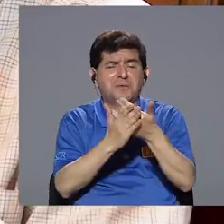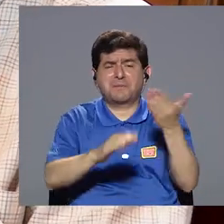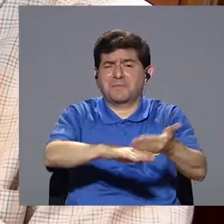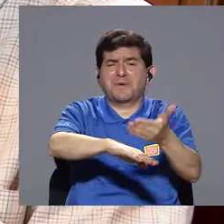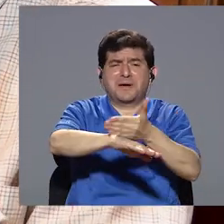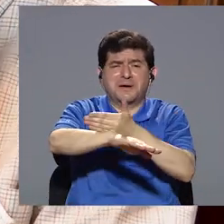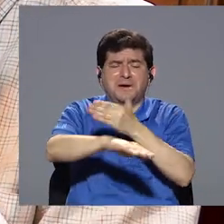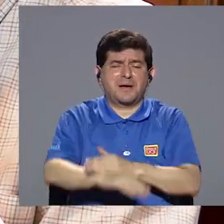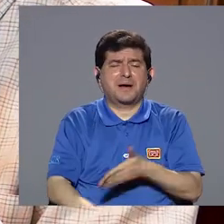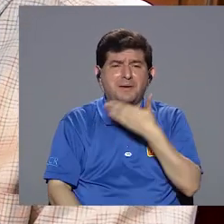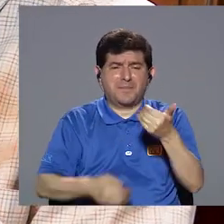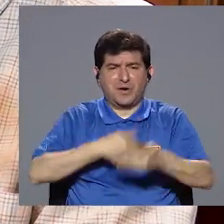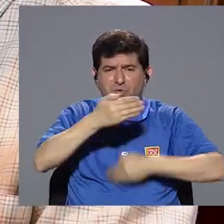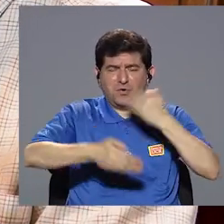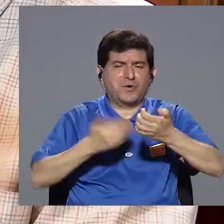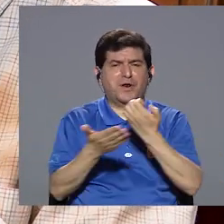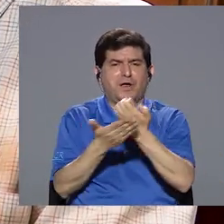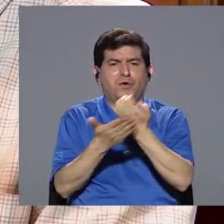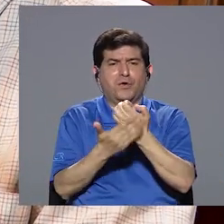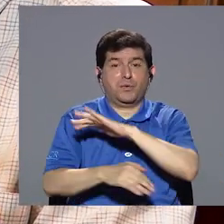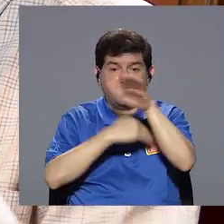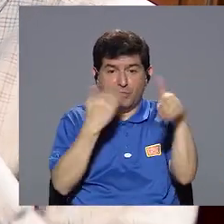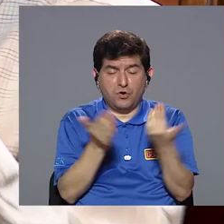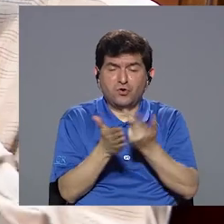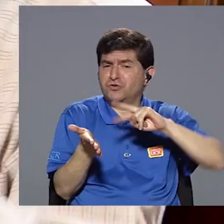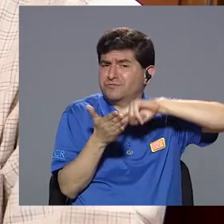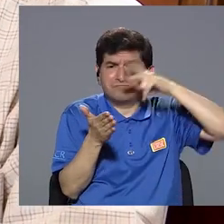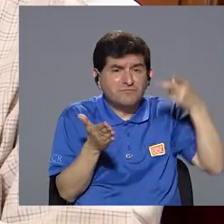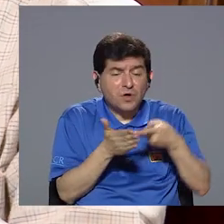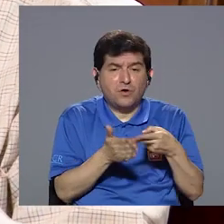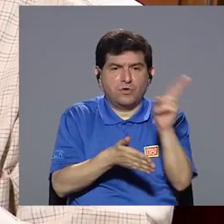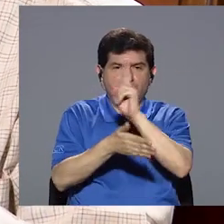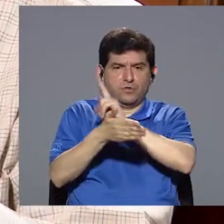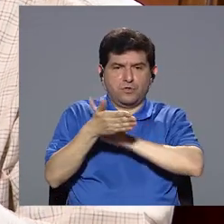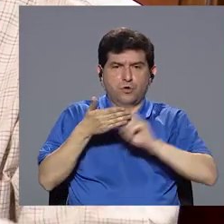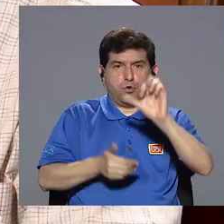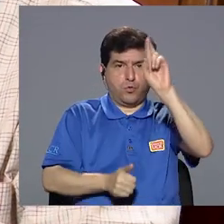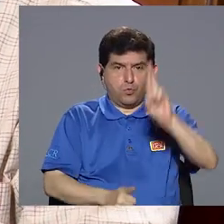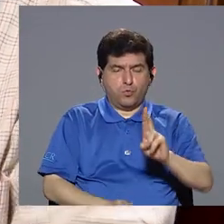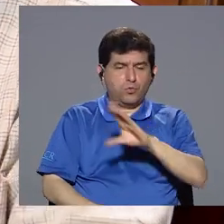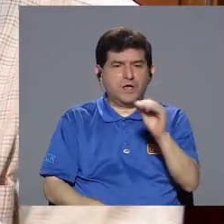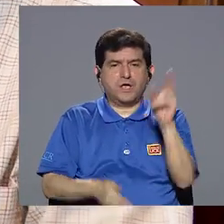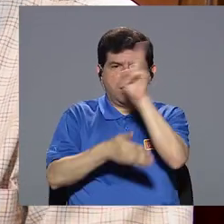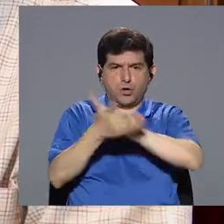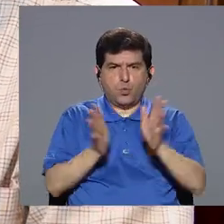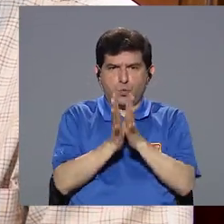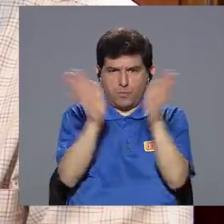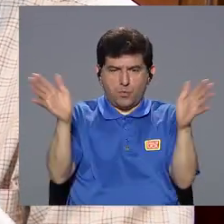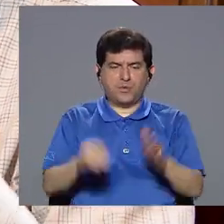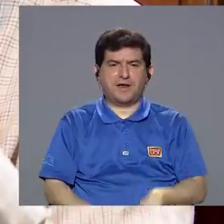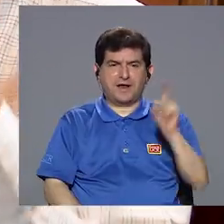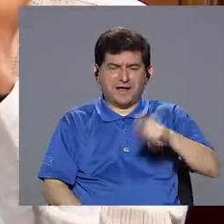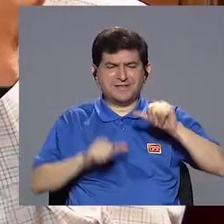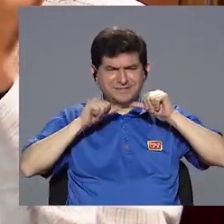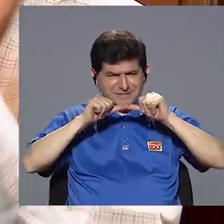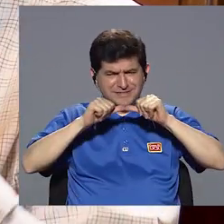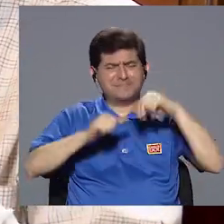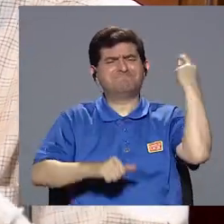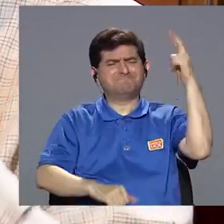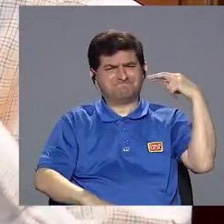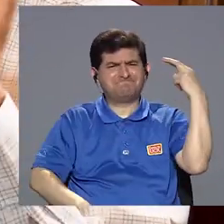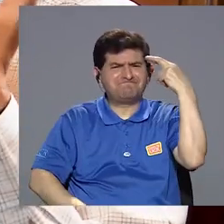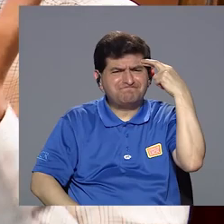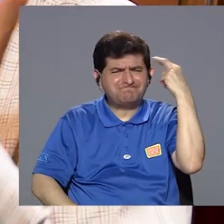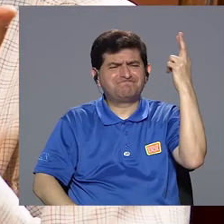da como innovación para mejoramiento de procesos económicos todo esto lo que nos lleva es que la universidad de costa rica las universidades públicas tenemos que